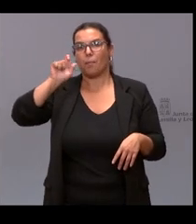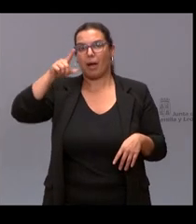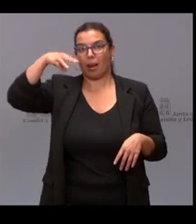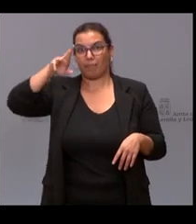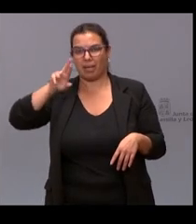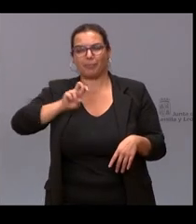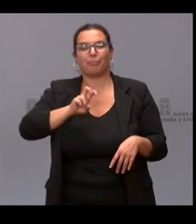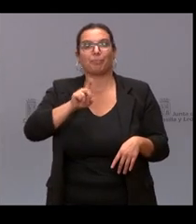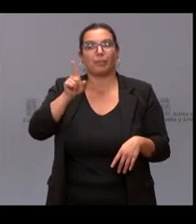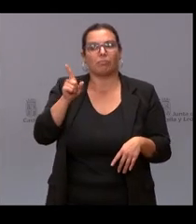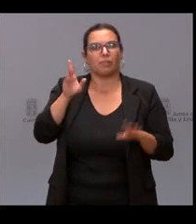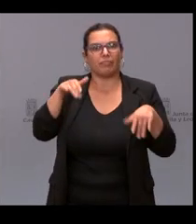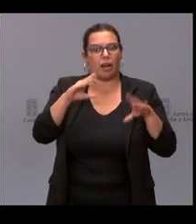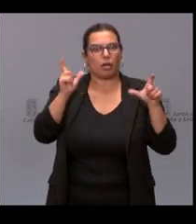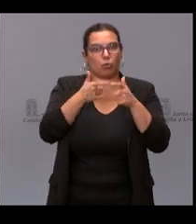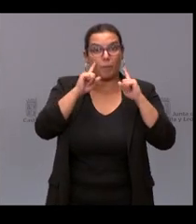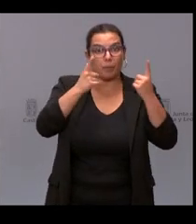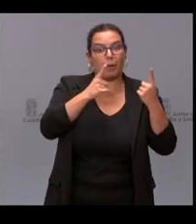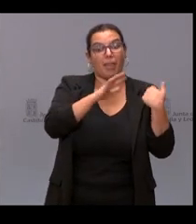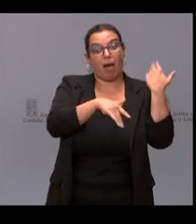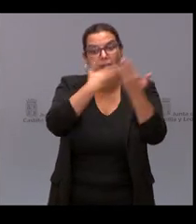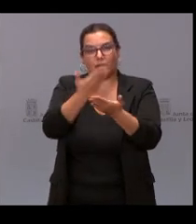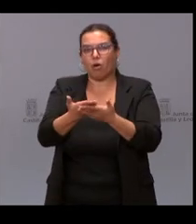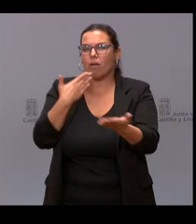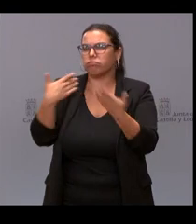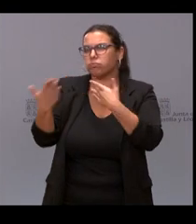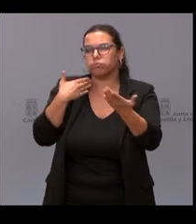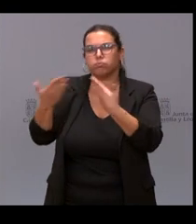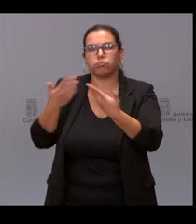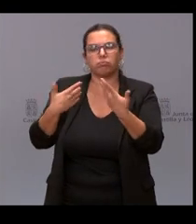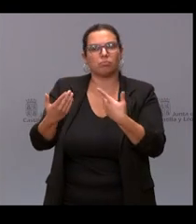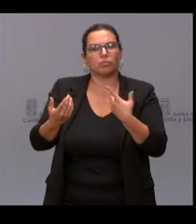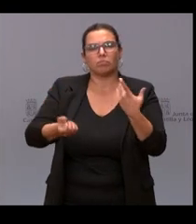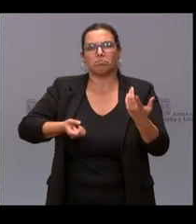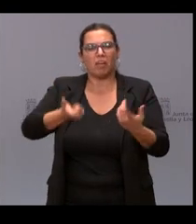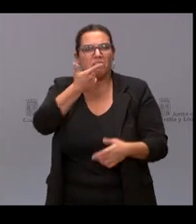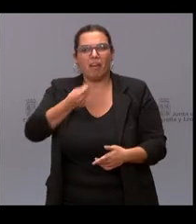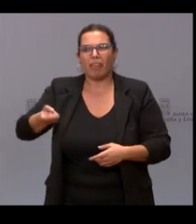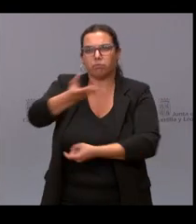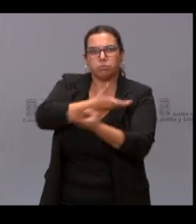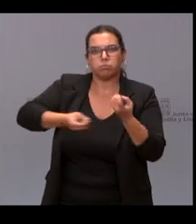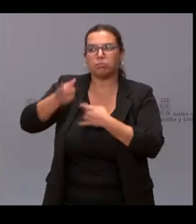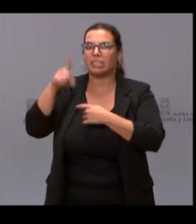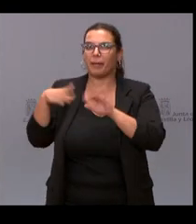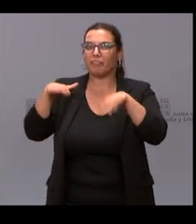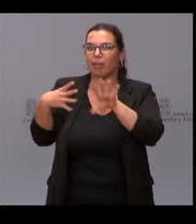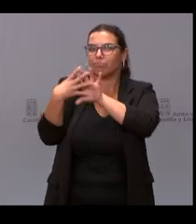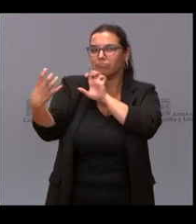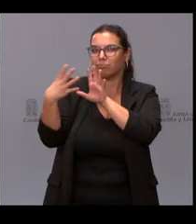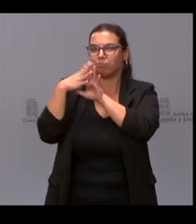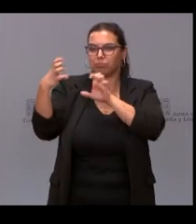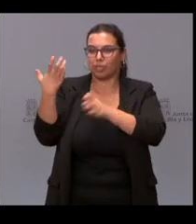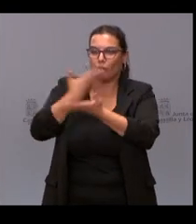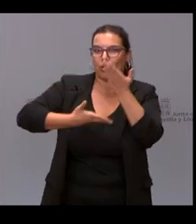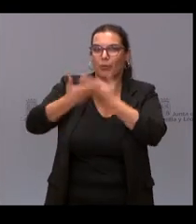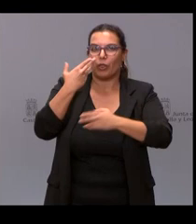pues se ha desarrollado una comunicación fluida y, sobre todo, la complicidad necesaria en ese ámbito